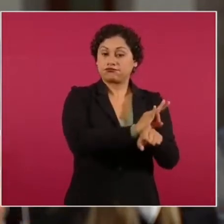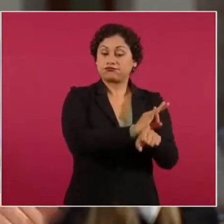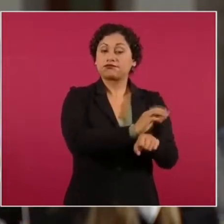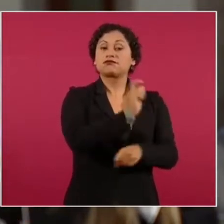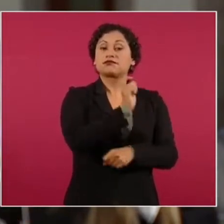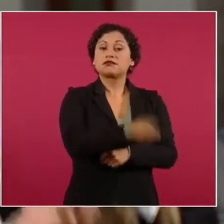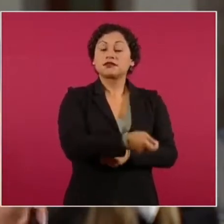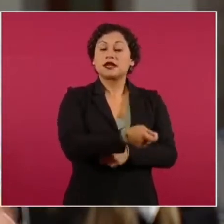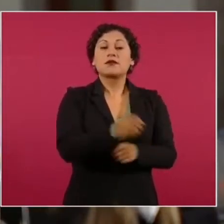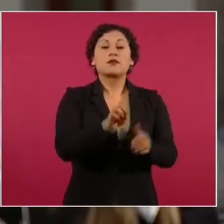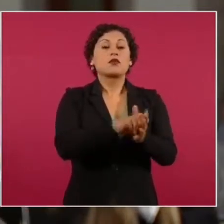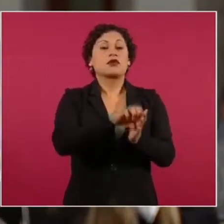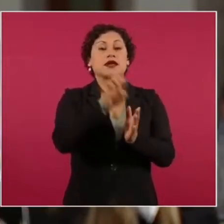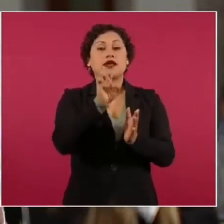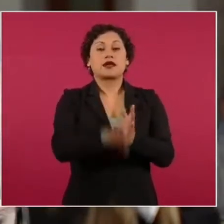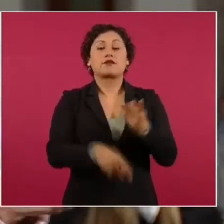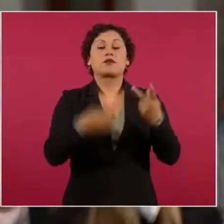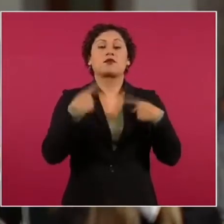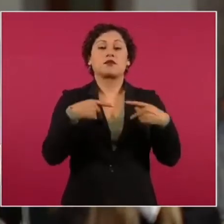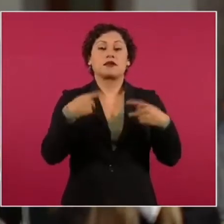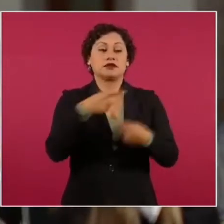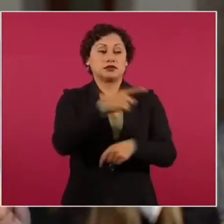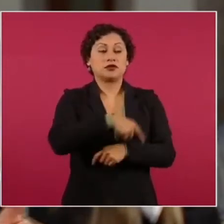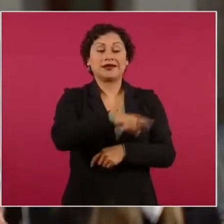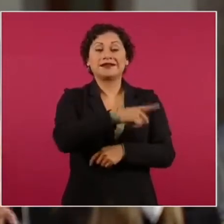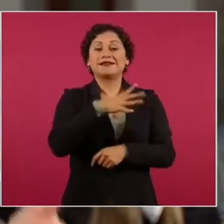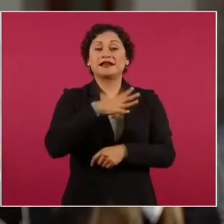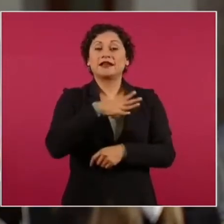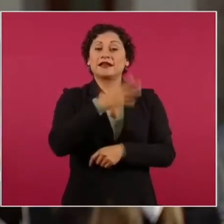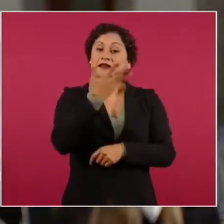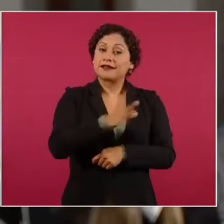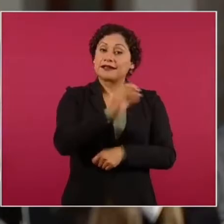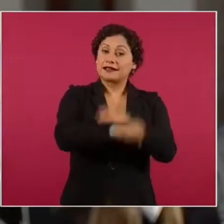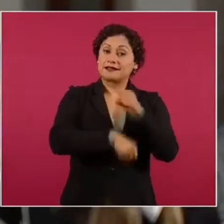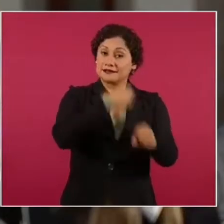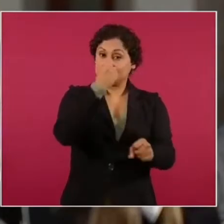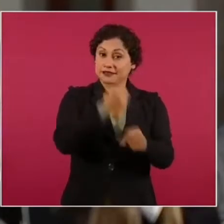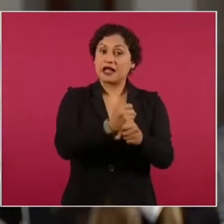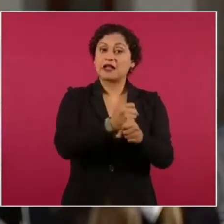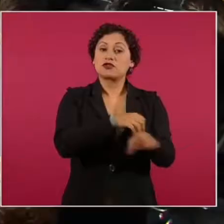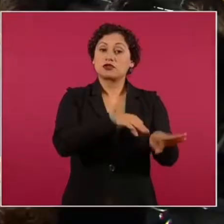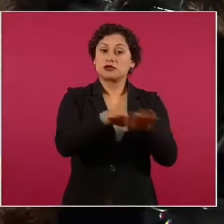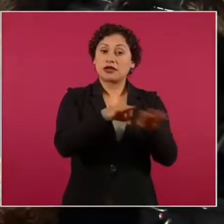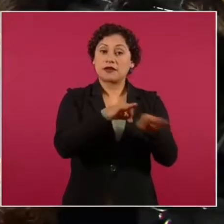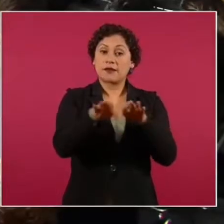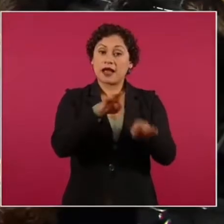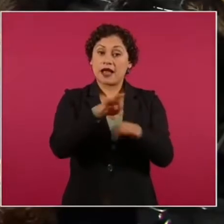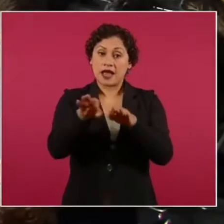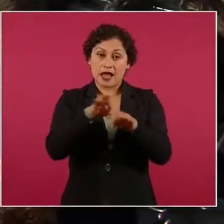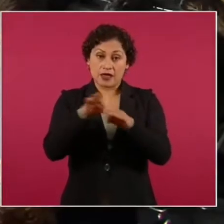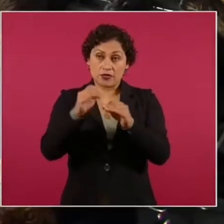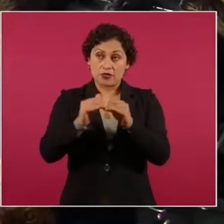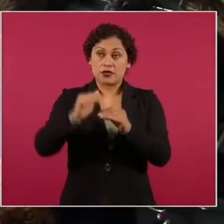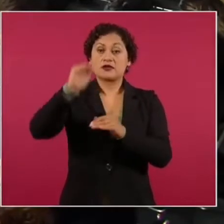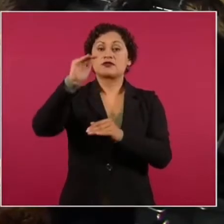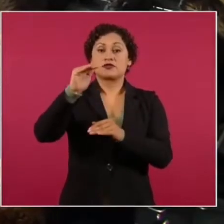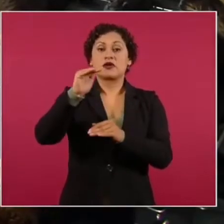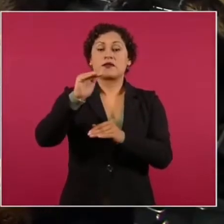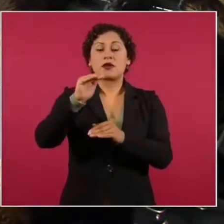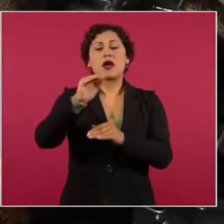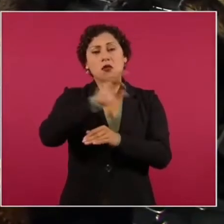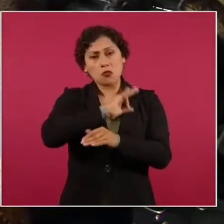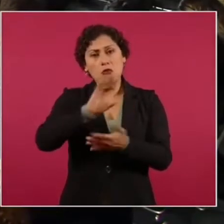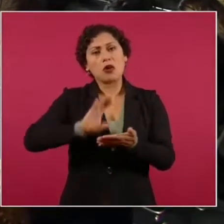a quienes tenían de 10 años para arriba tener derecho por lo menos a la parte proporcional que